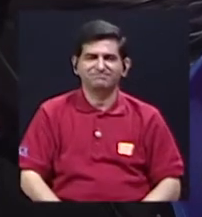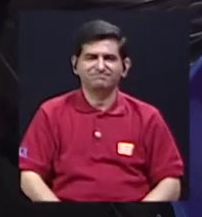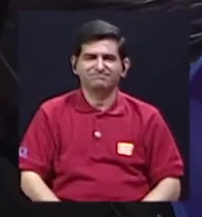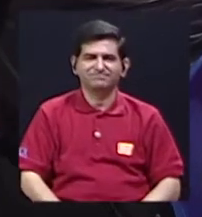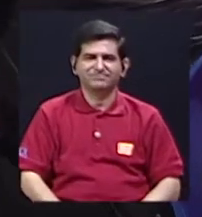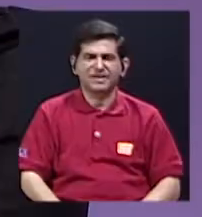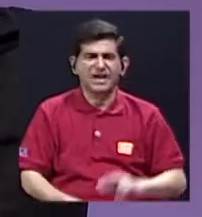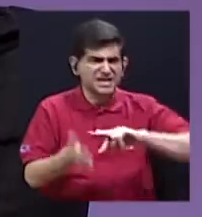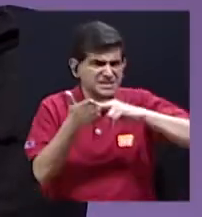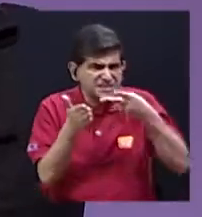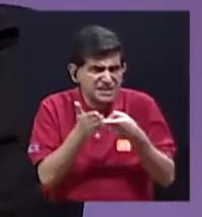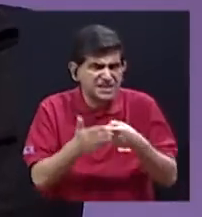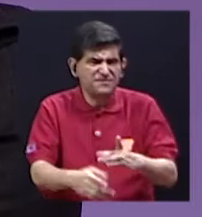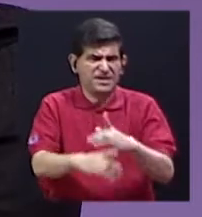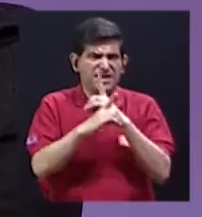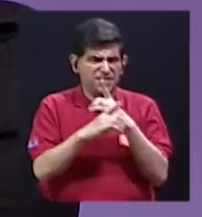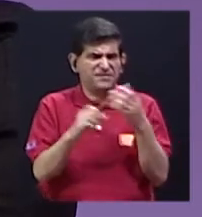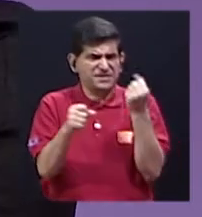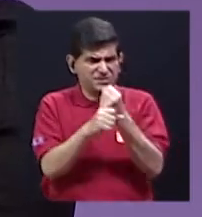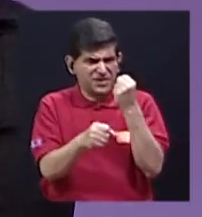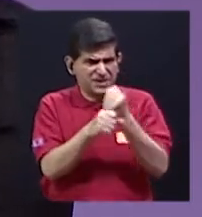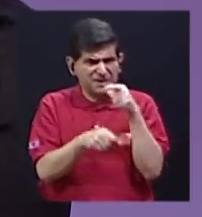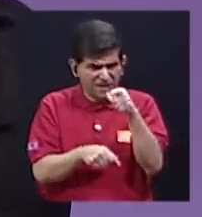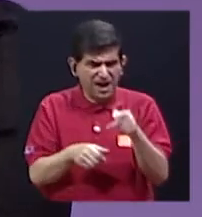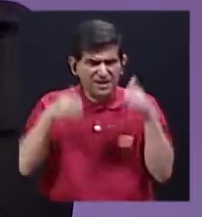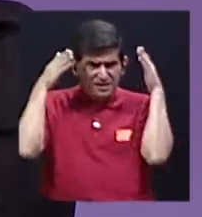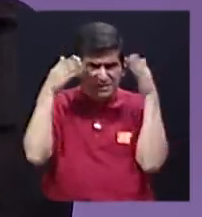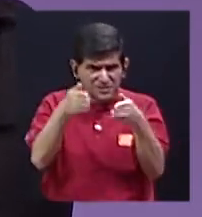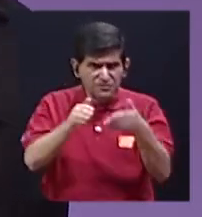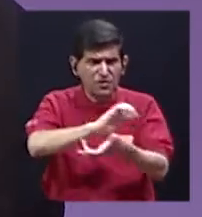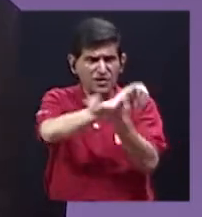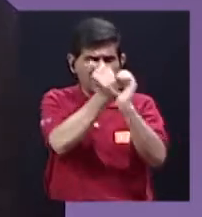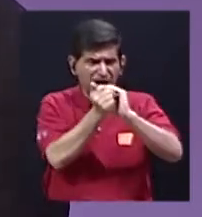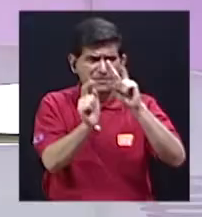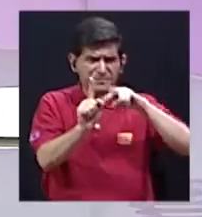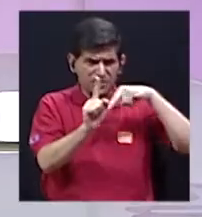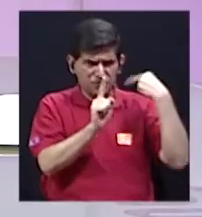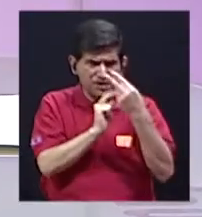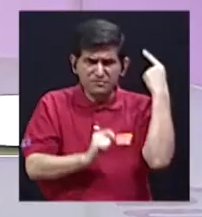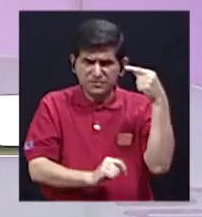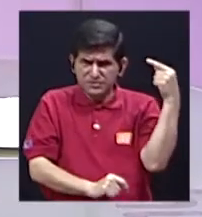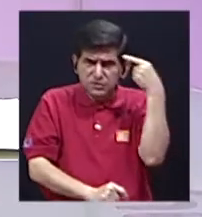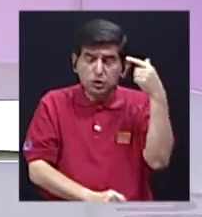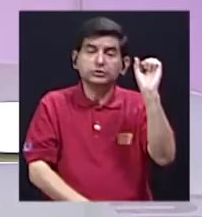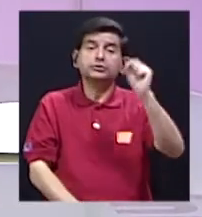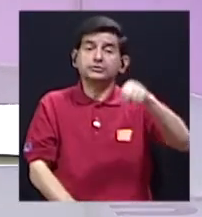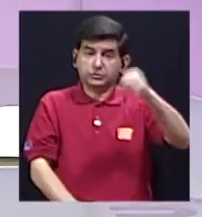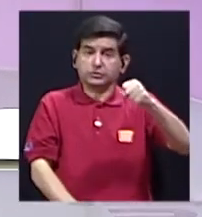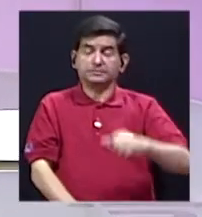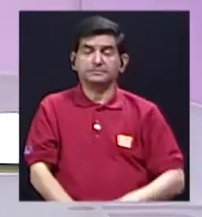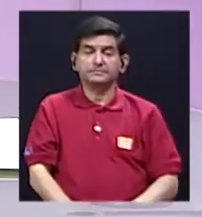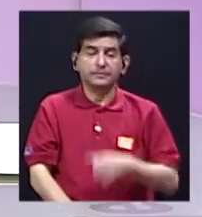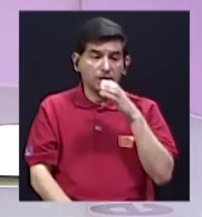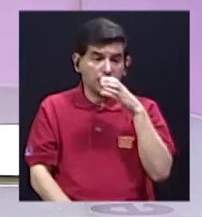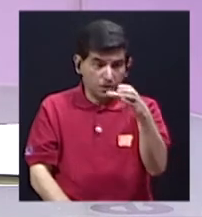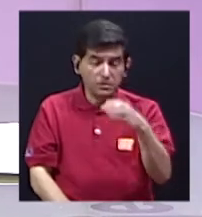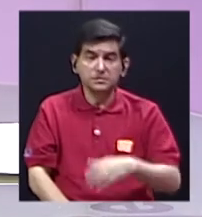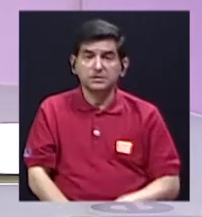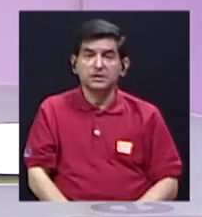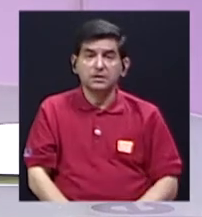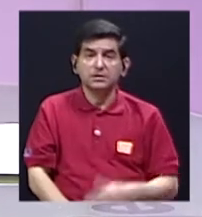qué haces que la font sería trabajaría un poco hacia el cambio de visión del estado definitivamente en las recomendaciones